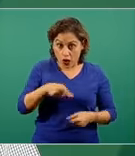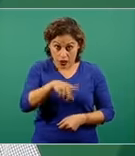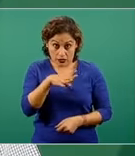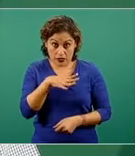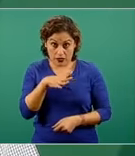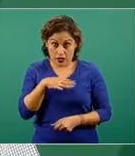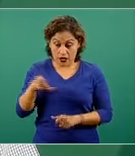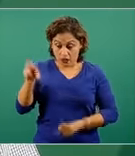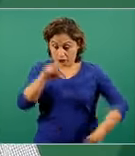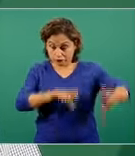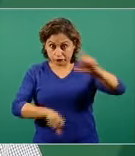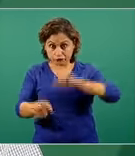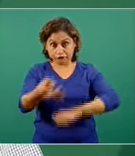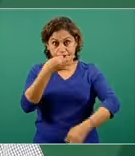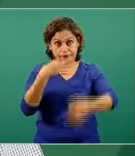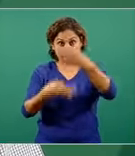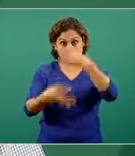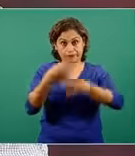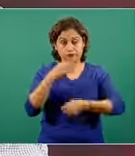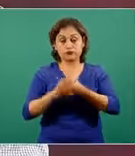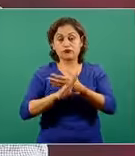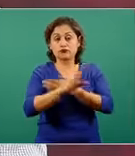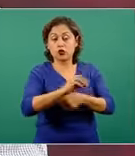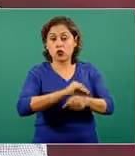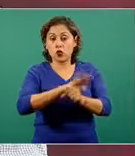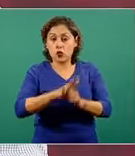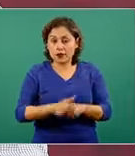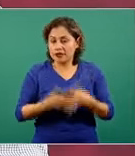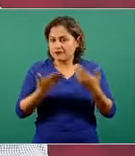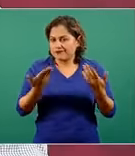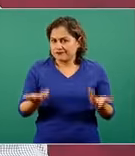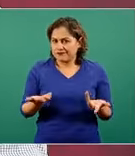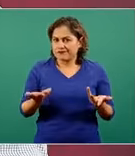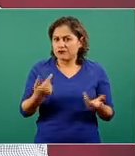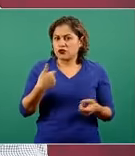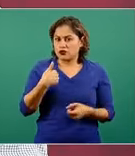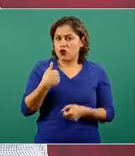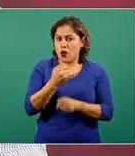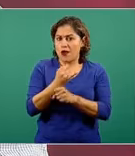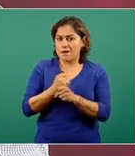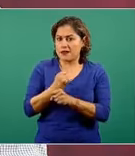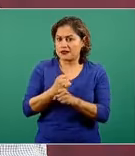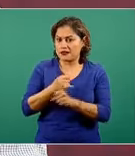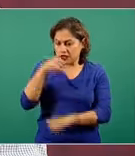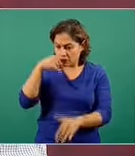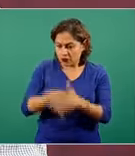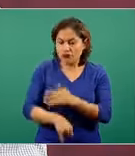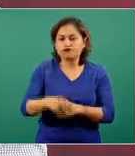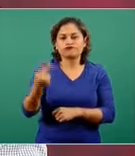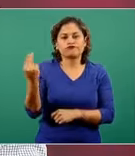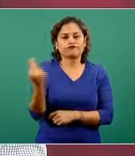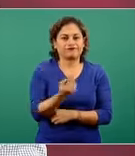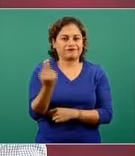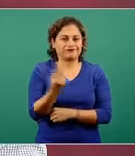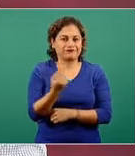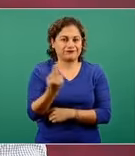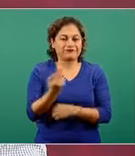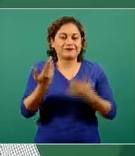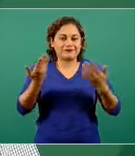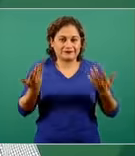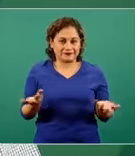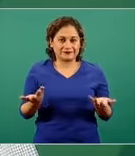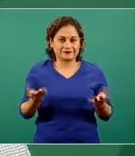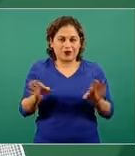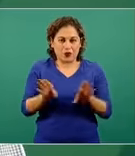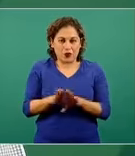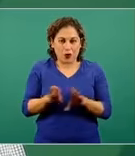leve y que por lo tanto, aún sin haber tomado el medicamento, se hubiera recuperado en esos 5 o 7